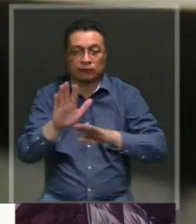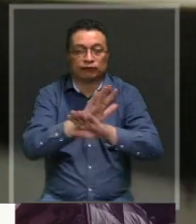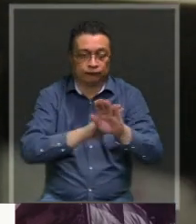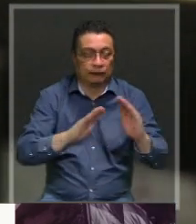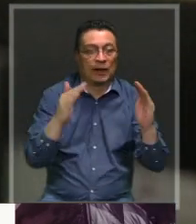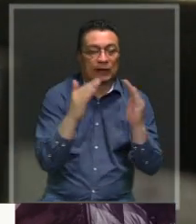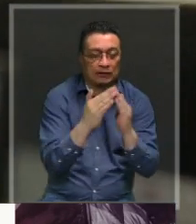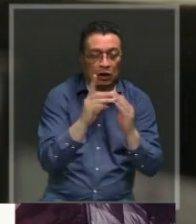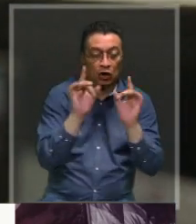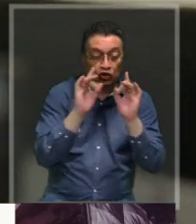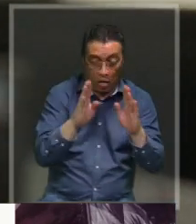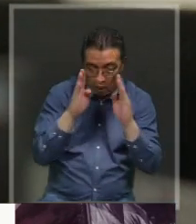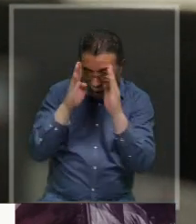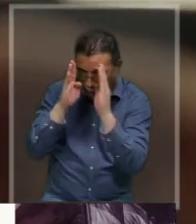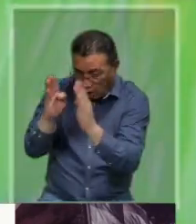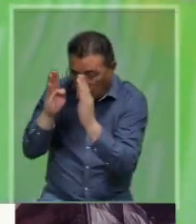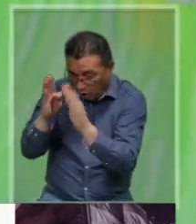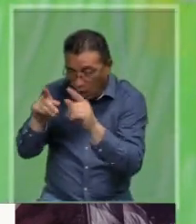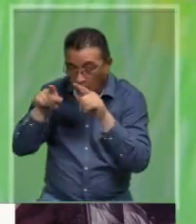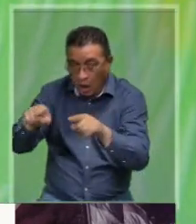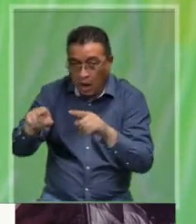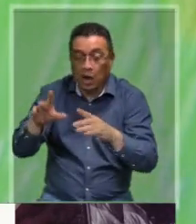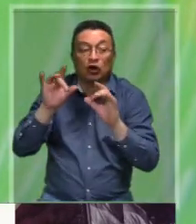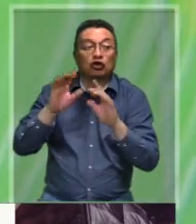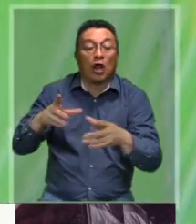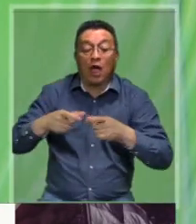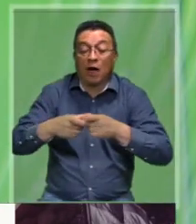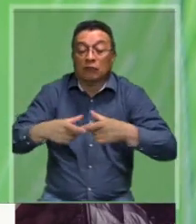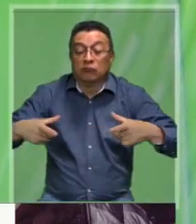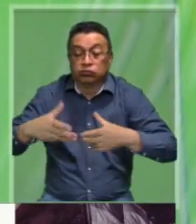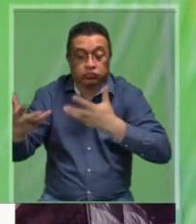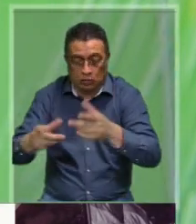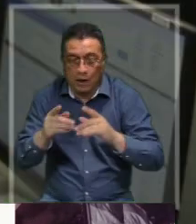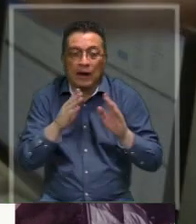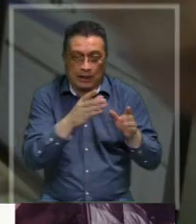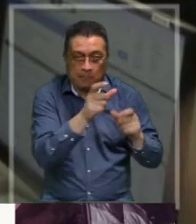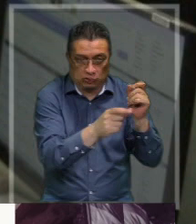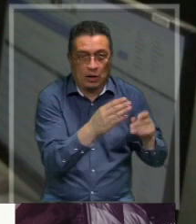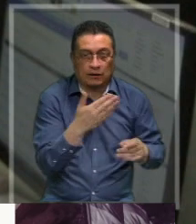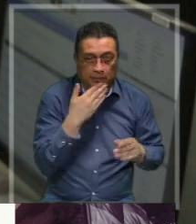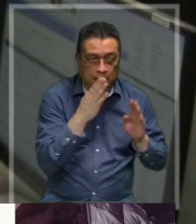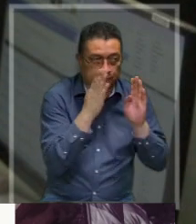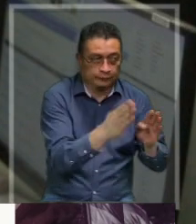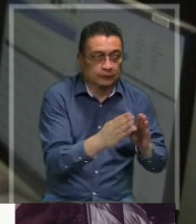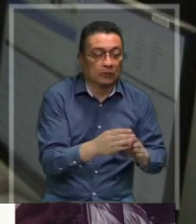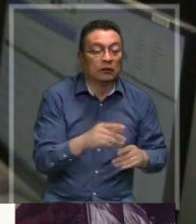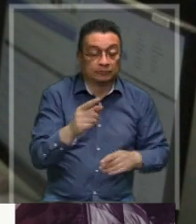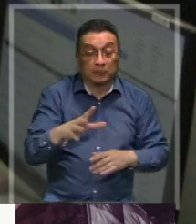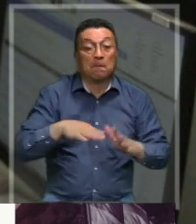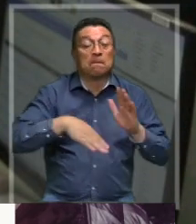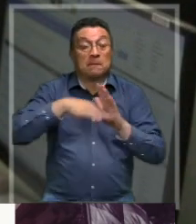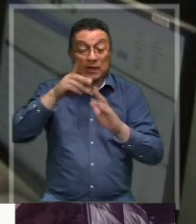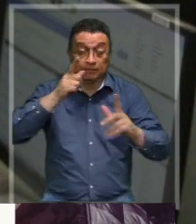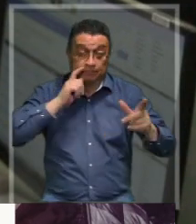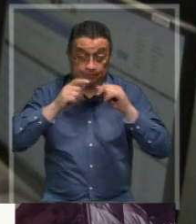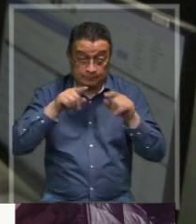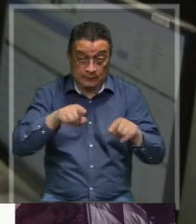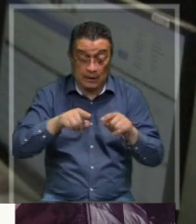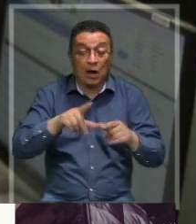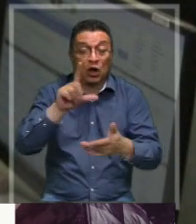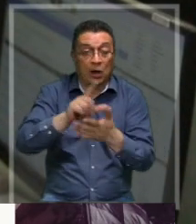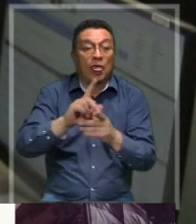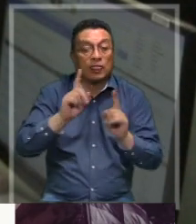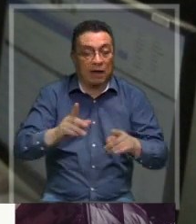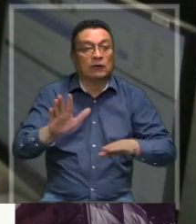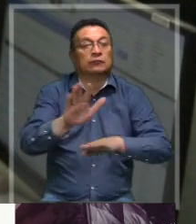no focalizar sus esfuerzos en limitar el avance de los siniestros. Son zonas de alto riesgo y que hay que tomar medidas